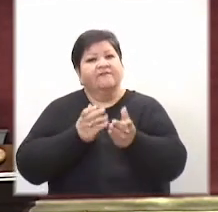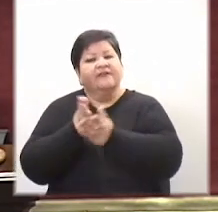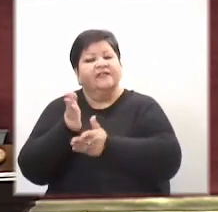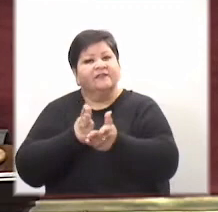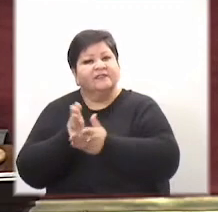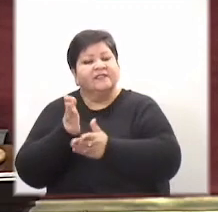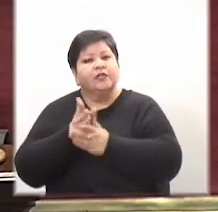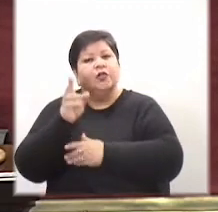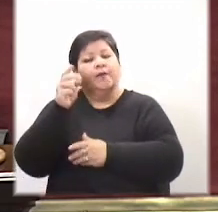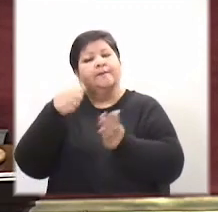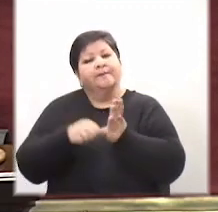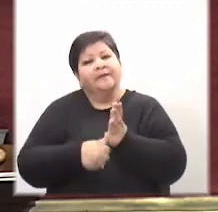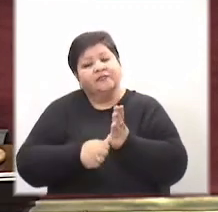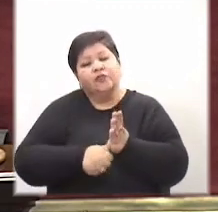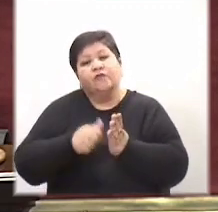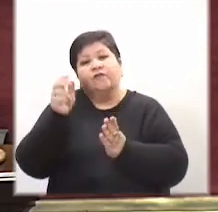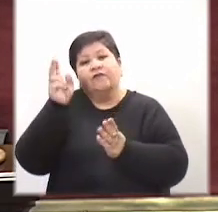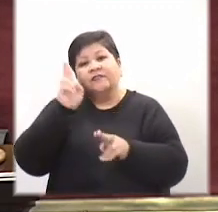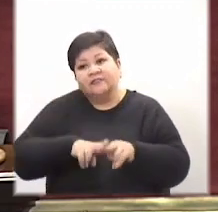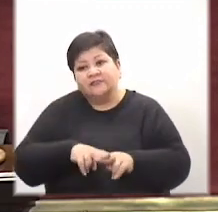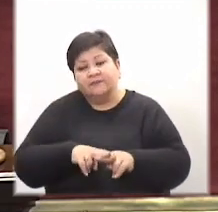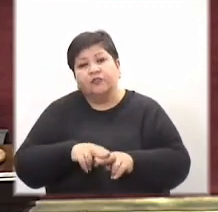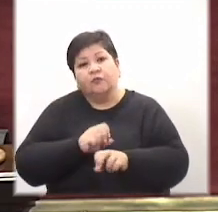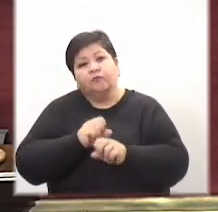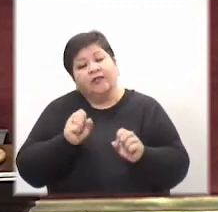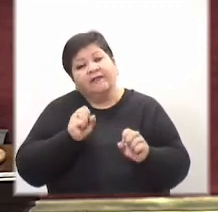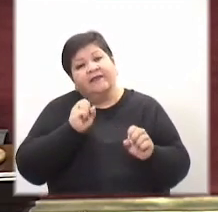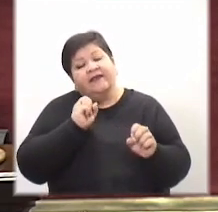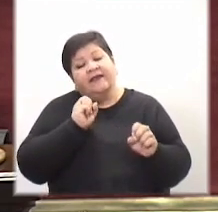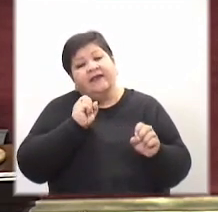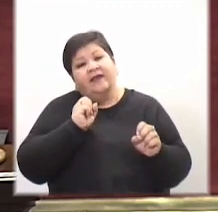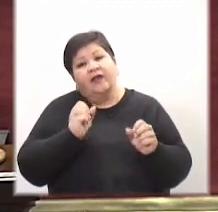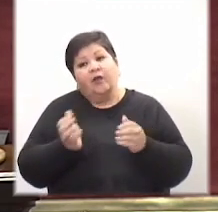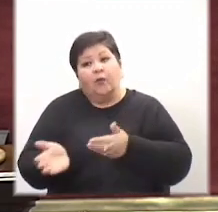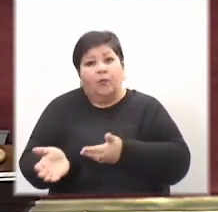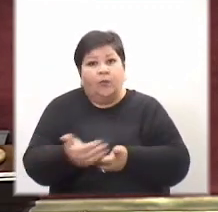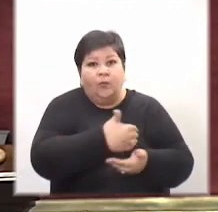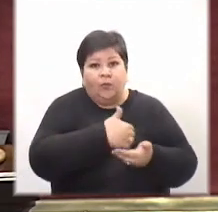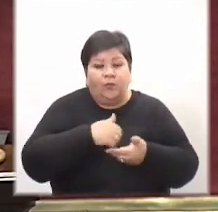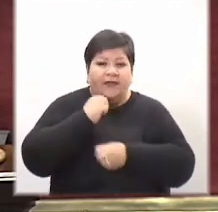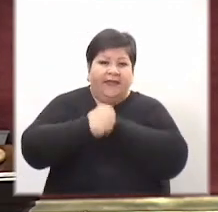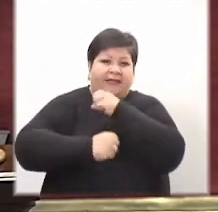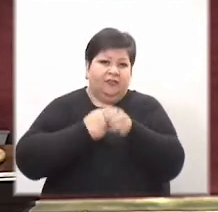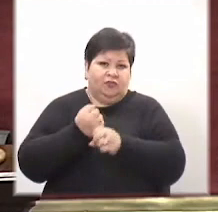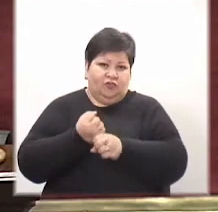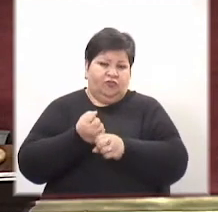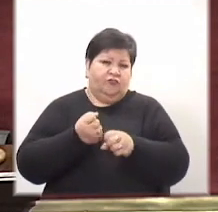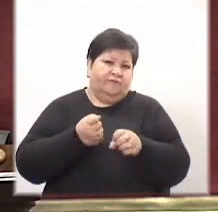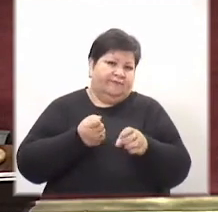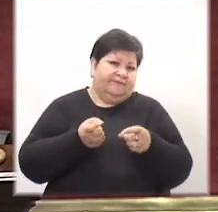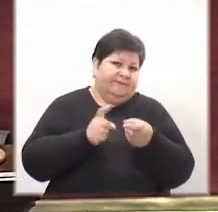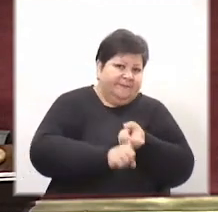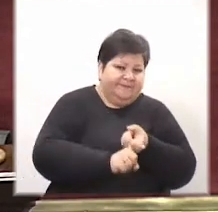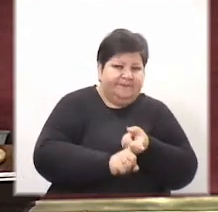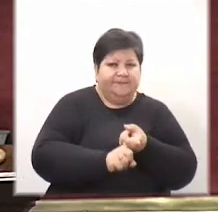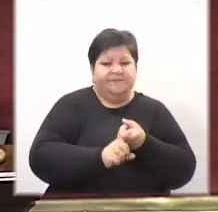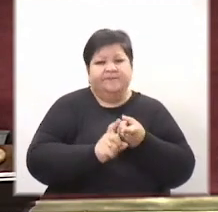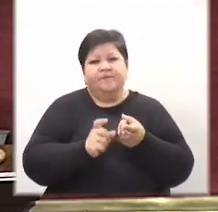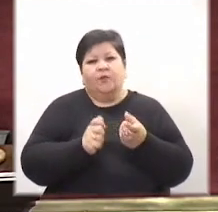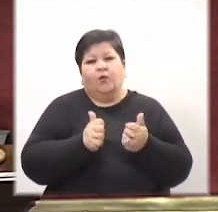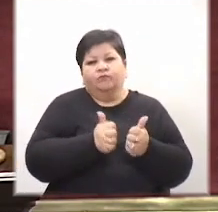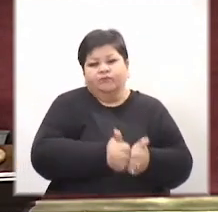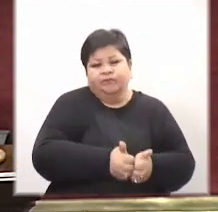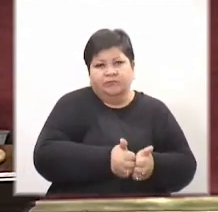pensiones de fallecimiento pueden acumular los años de concubinato previo a alcanzar el mínimo de años requeridos en caso de haber